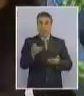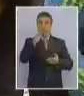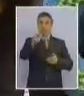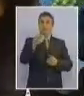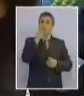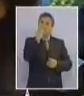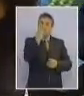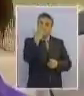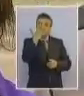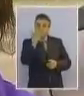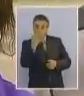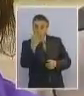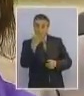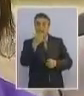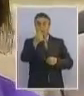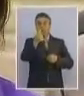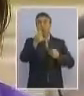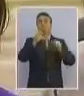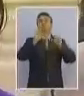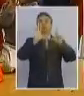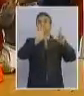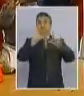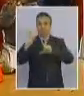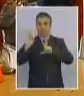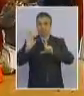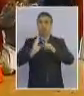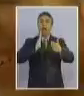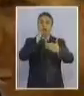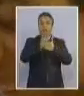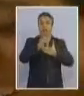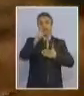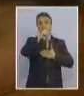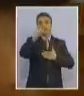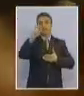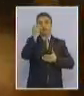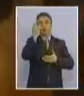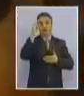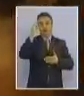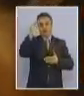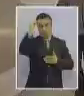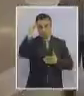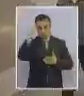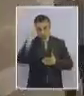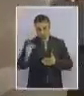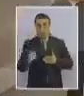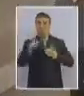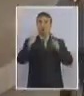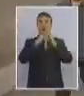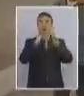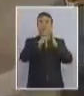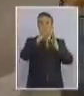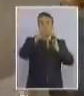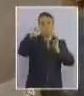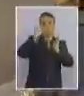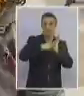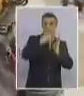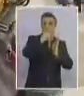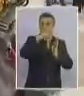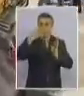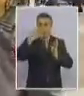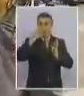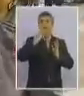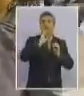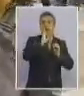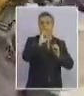450 la que cueste 700 hasta llegar a las 100 v de subsidio para aquellos hogares cuyo valor fluctúa entre las 1.400